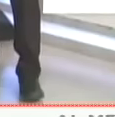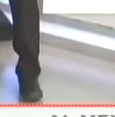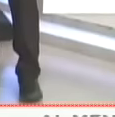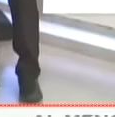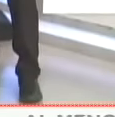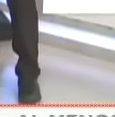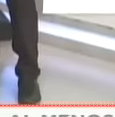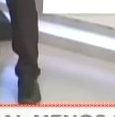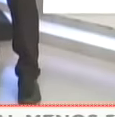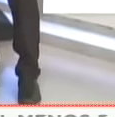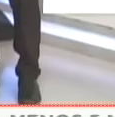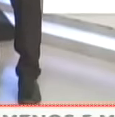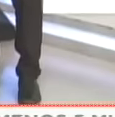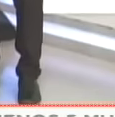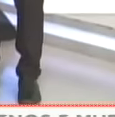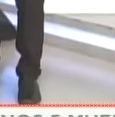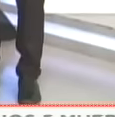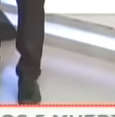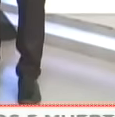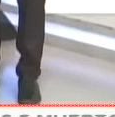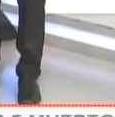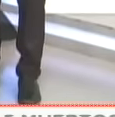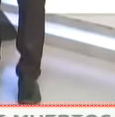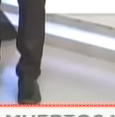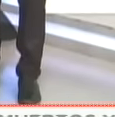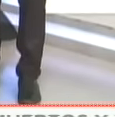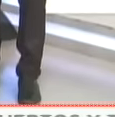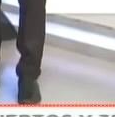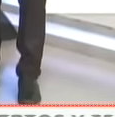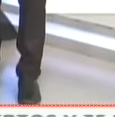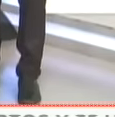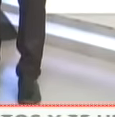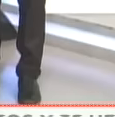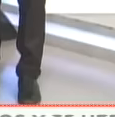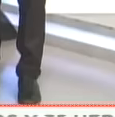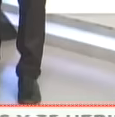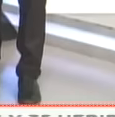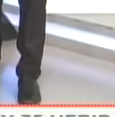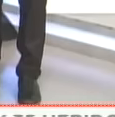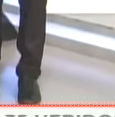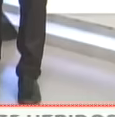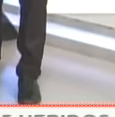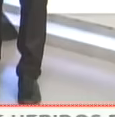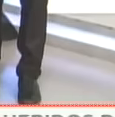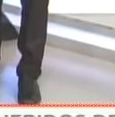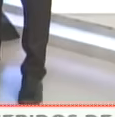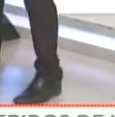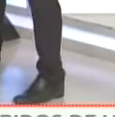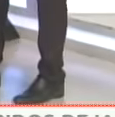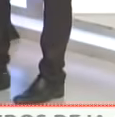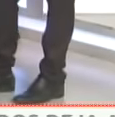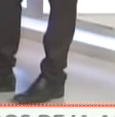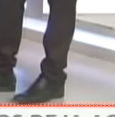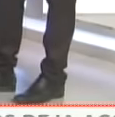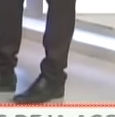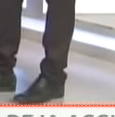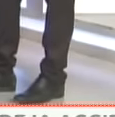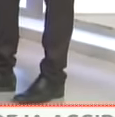Y precisamente a esta hora llega la verdad de Venezuela heroica a la ONU. Vamos a ver en vivo y directo lo que ocurre. La vicepresidenta hace acto de